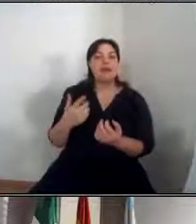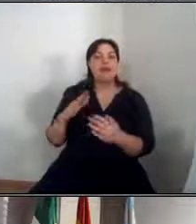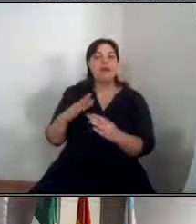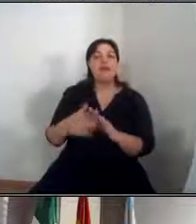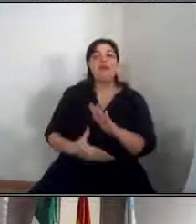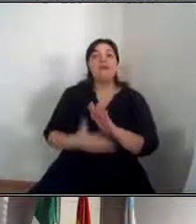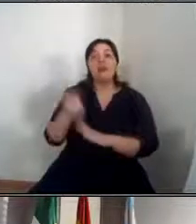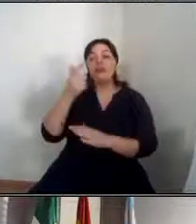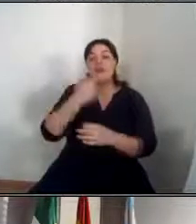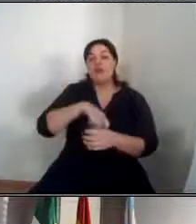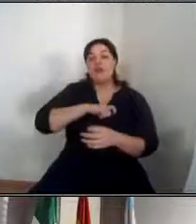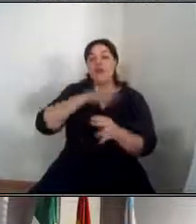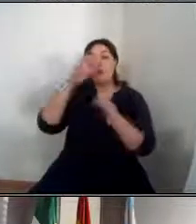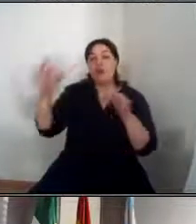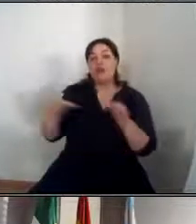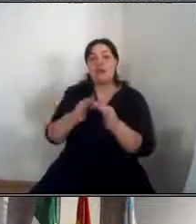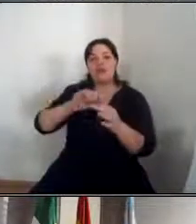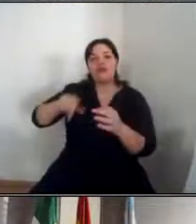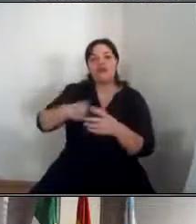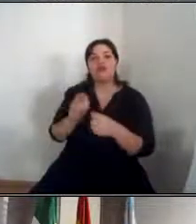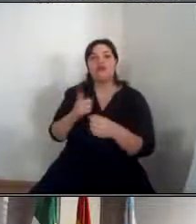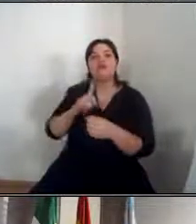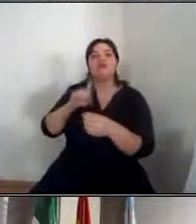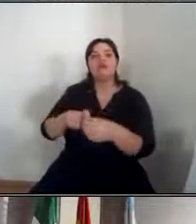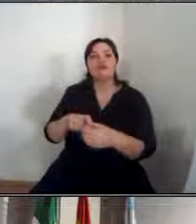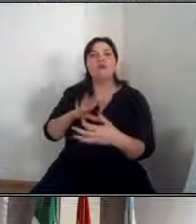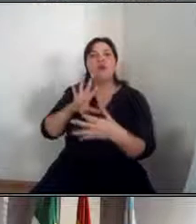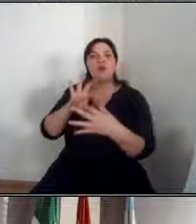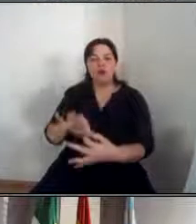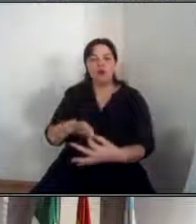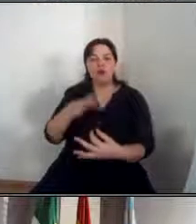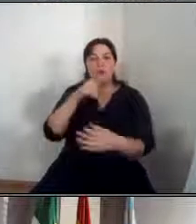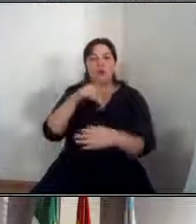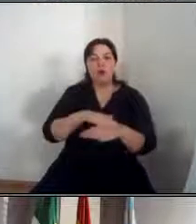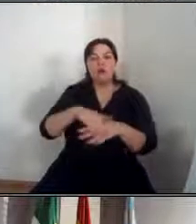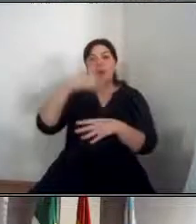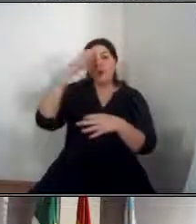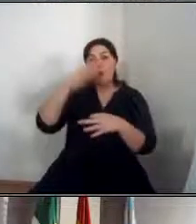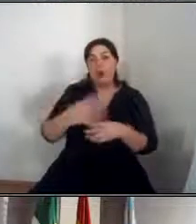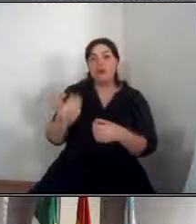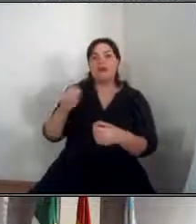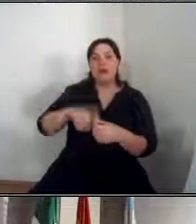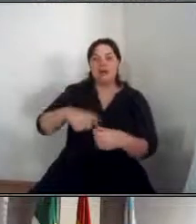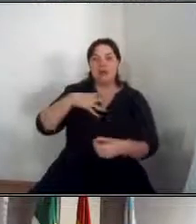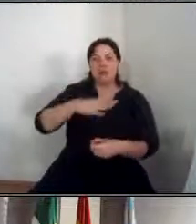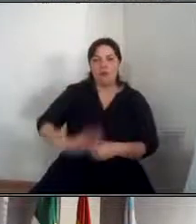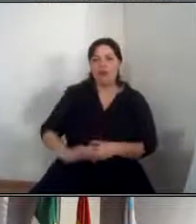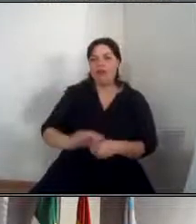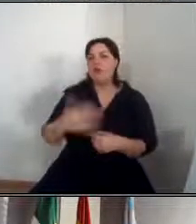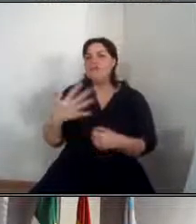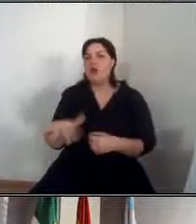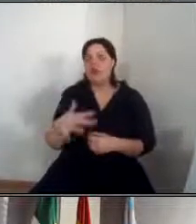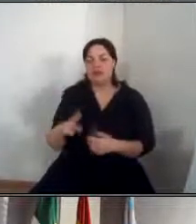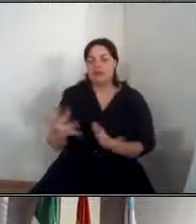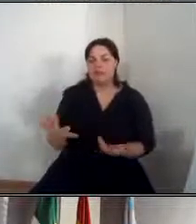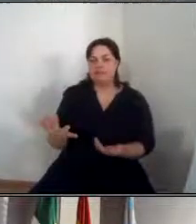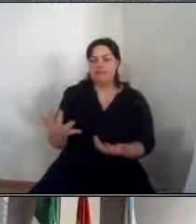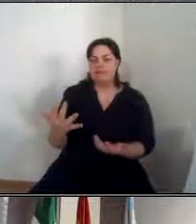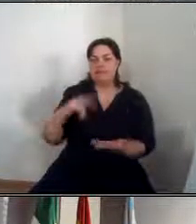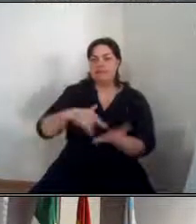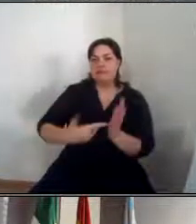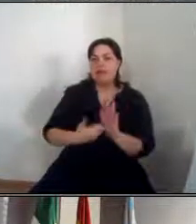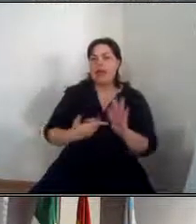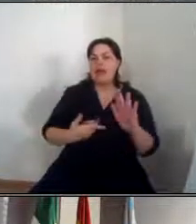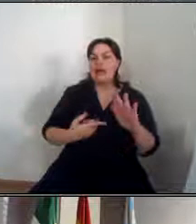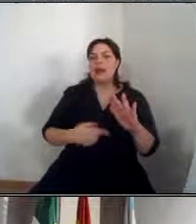de Municipios y Provincias para que la administración local participe en la elaboración del plan para la